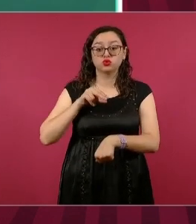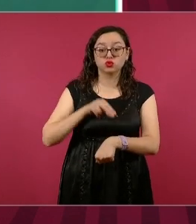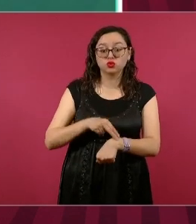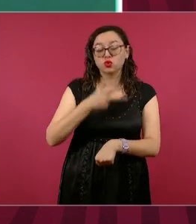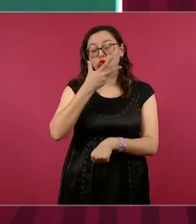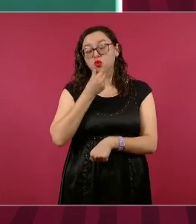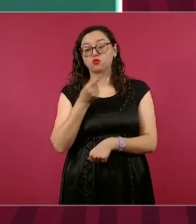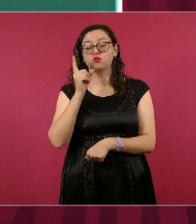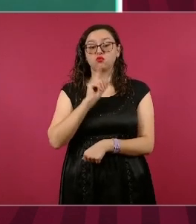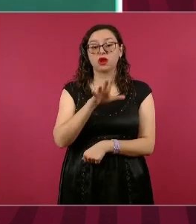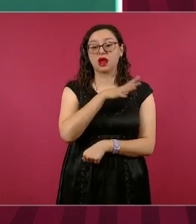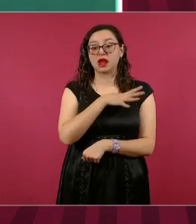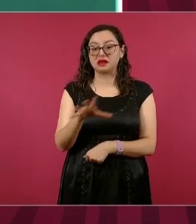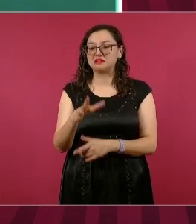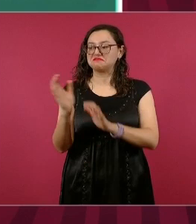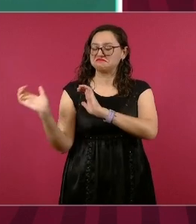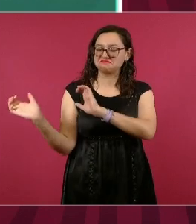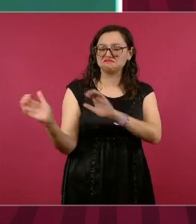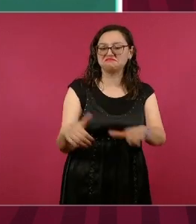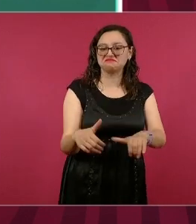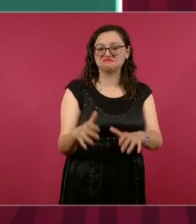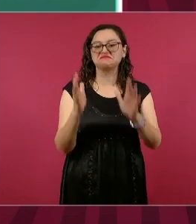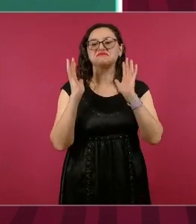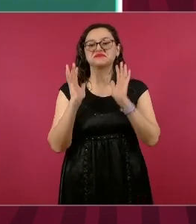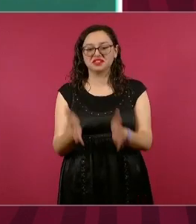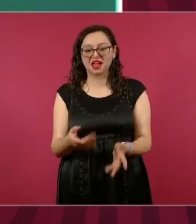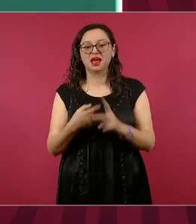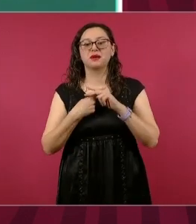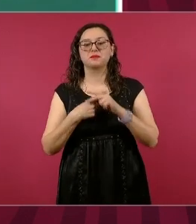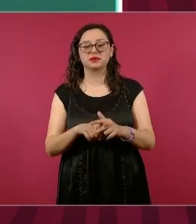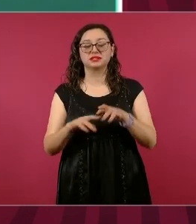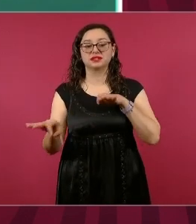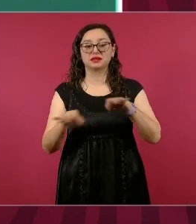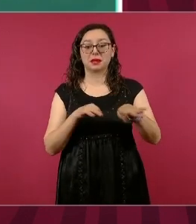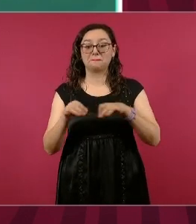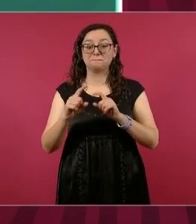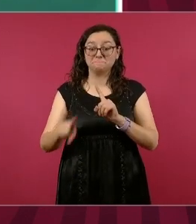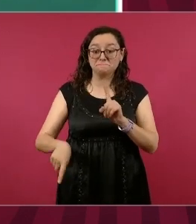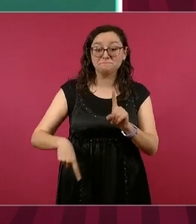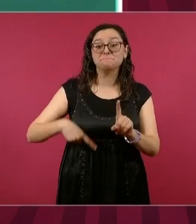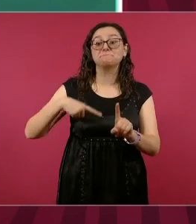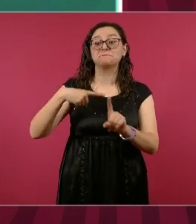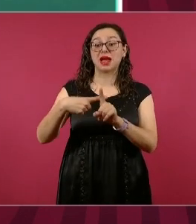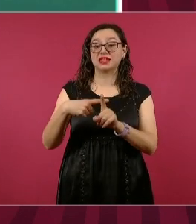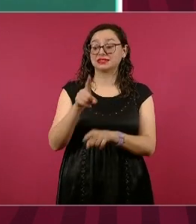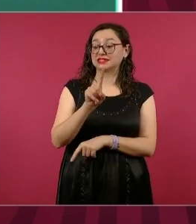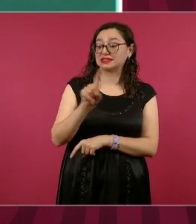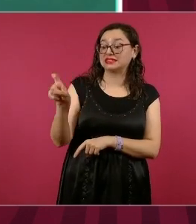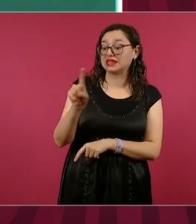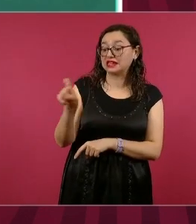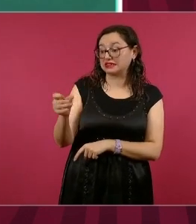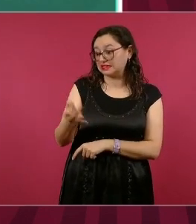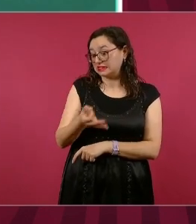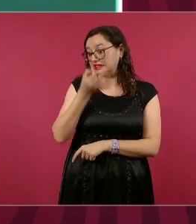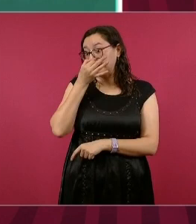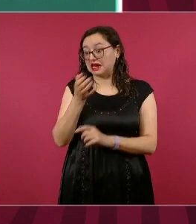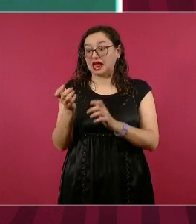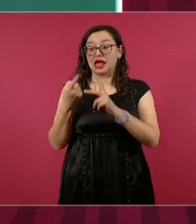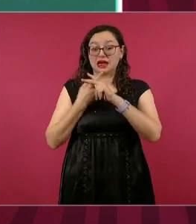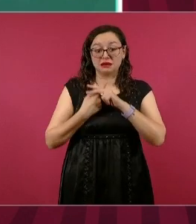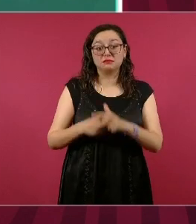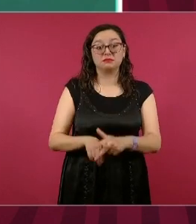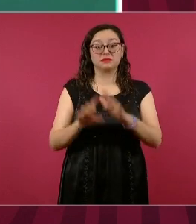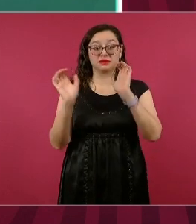generales que ya están atendiendo centros de salud y otros 100 más que están por incorporarse también a estos centros de